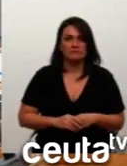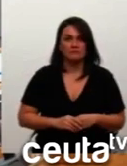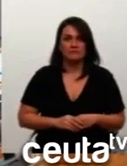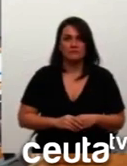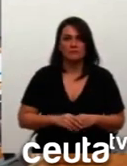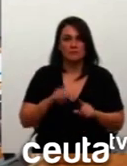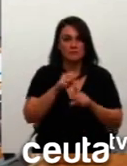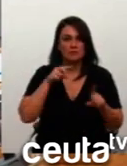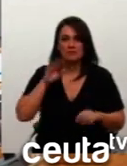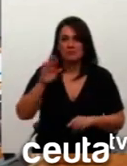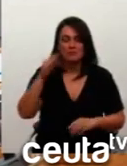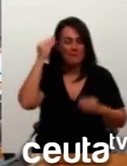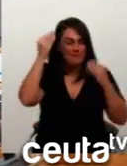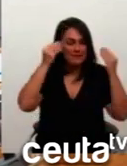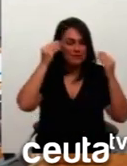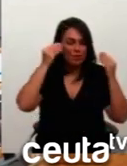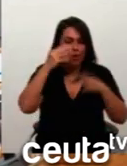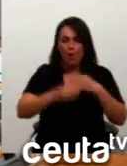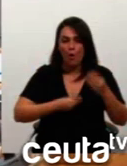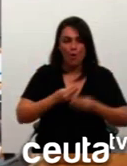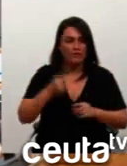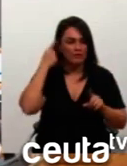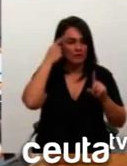intentar, yo creo que usted lo hace por intentar